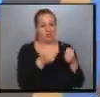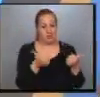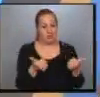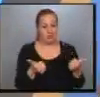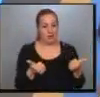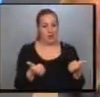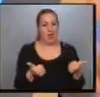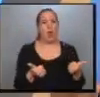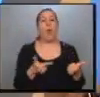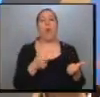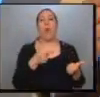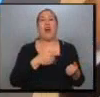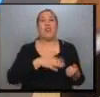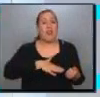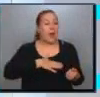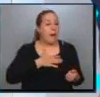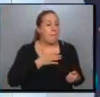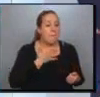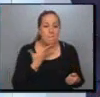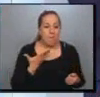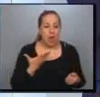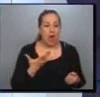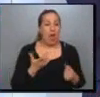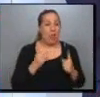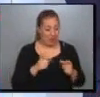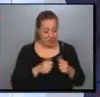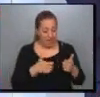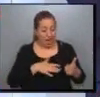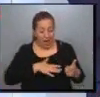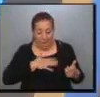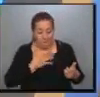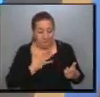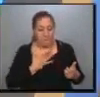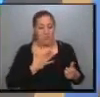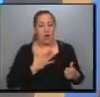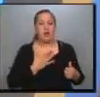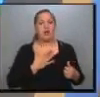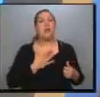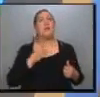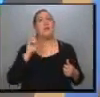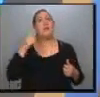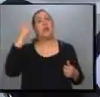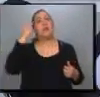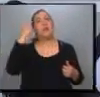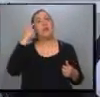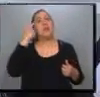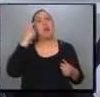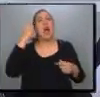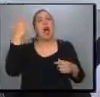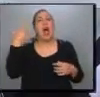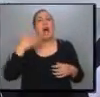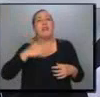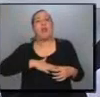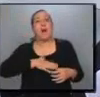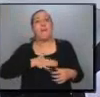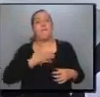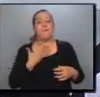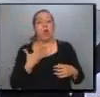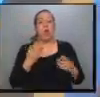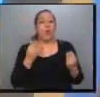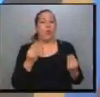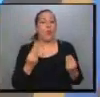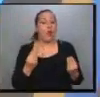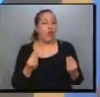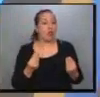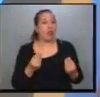te quedás enamorado o enamorada del otro, te quedás con esa foto, con aquella foto del amor que se te fue cuando vos